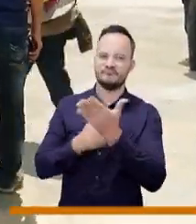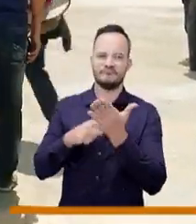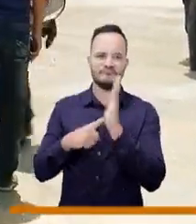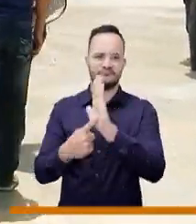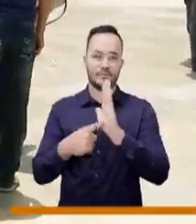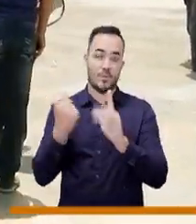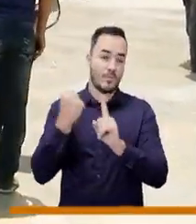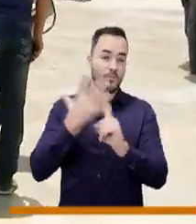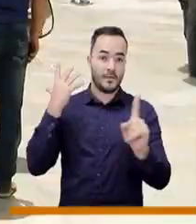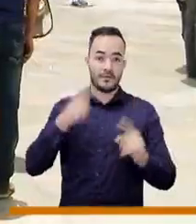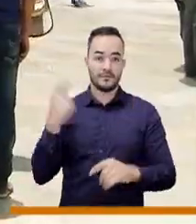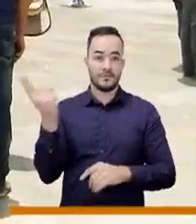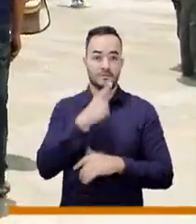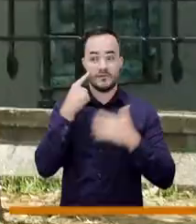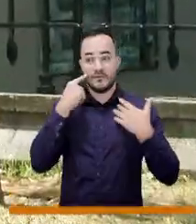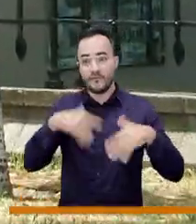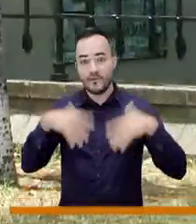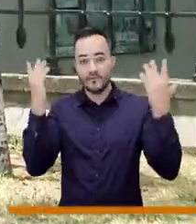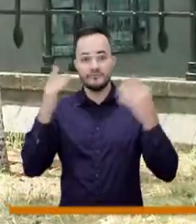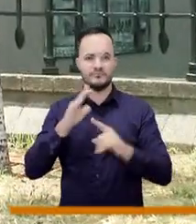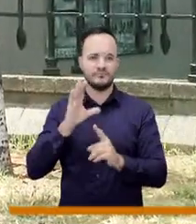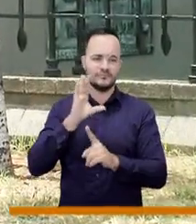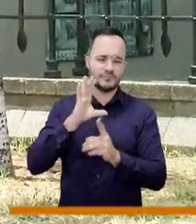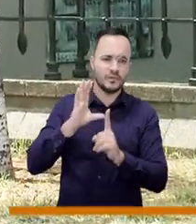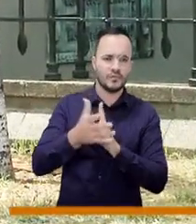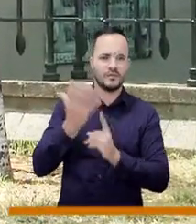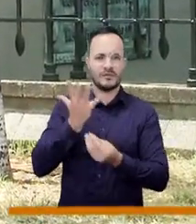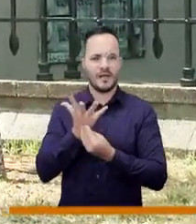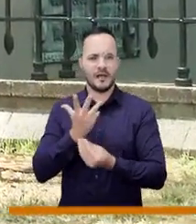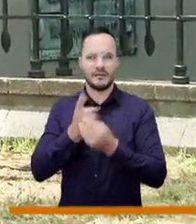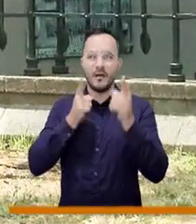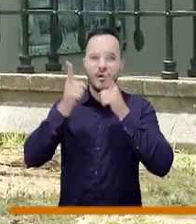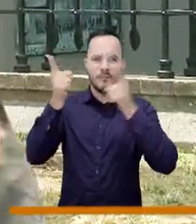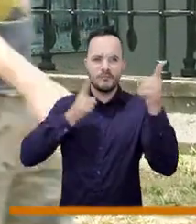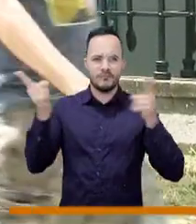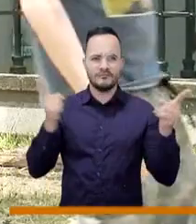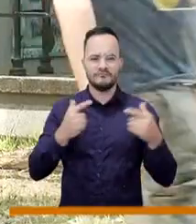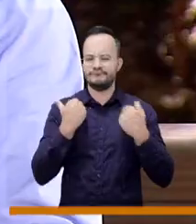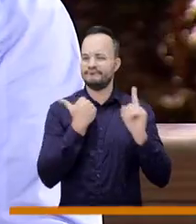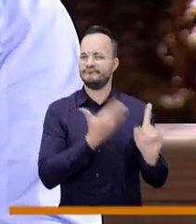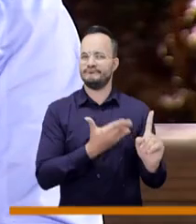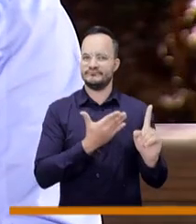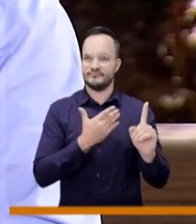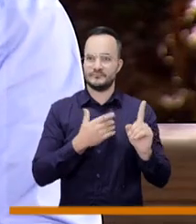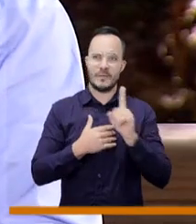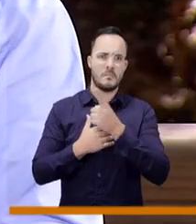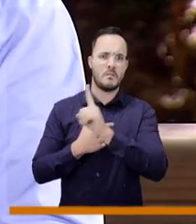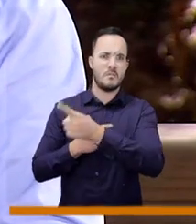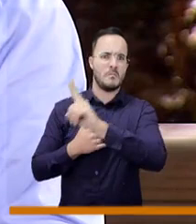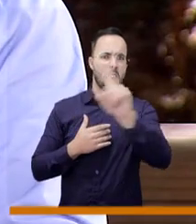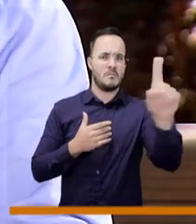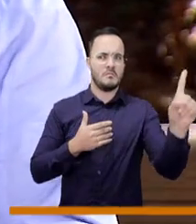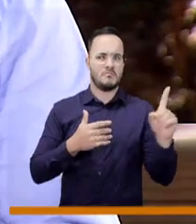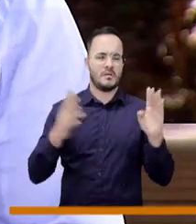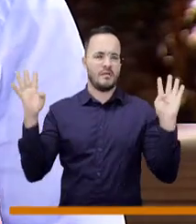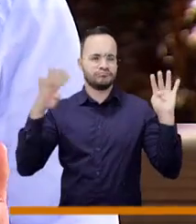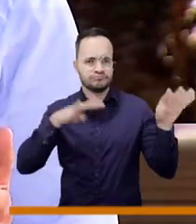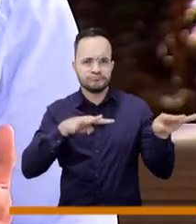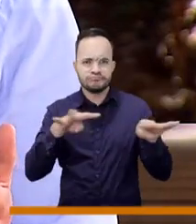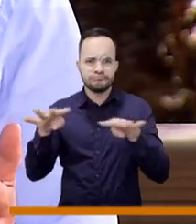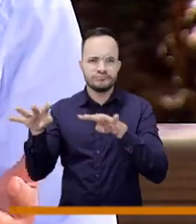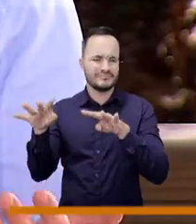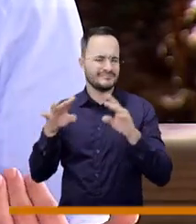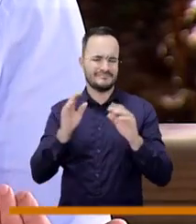llegar a los grandes escenarios del arte y de la cultura en el mundo, mostrando estas obras maravillosas